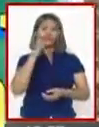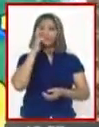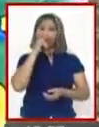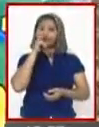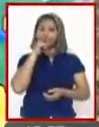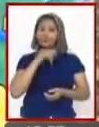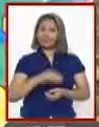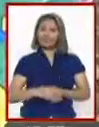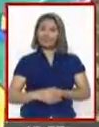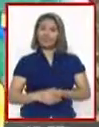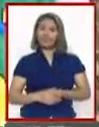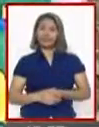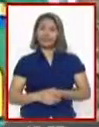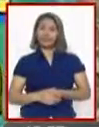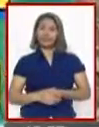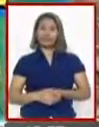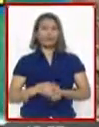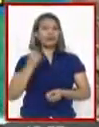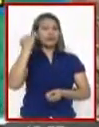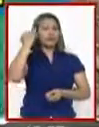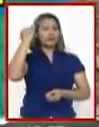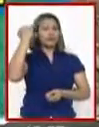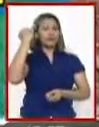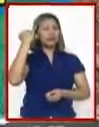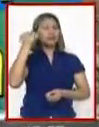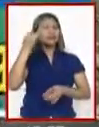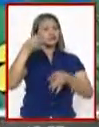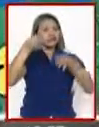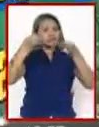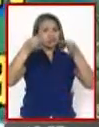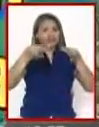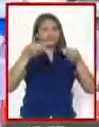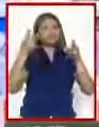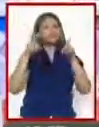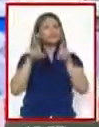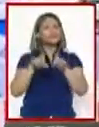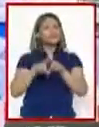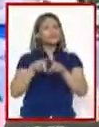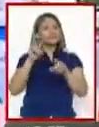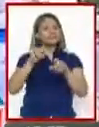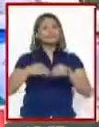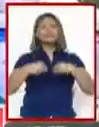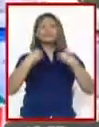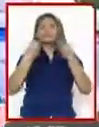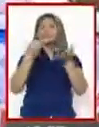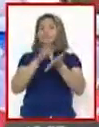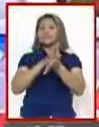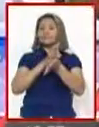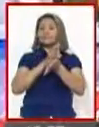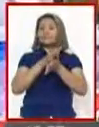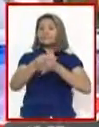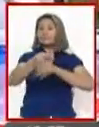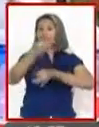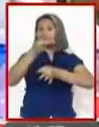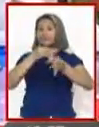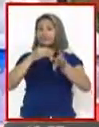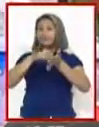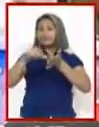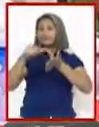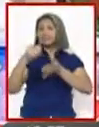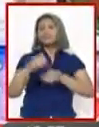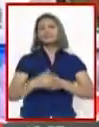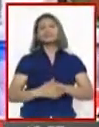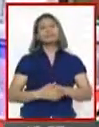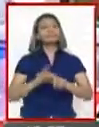falseó la idea que habíamos quedado, ¿no? Era, yo no iba a darle la escritura hasta que ella no me cancelara los